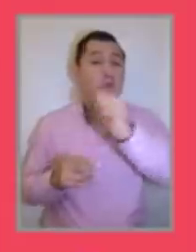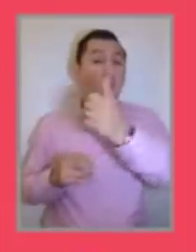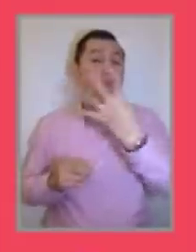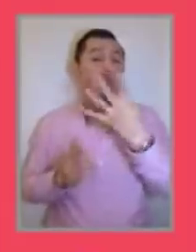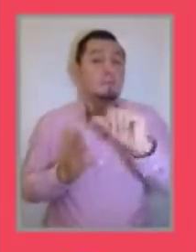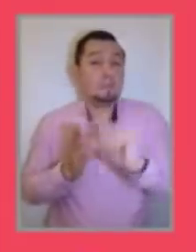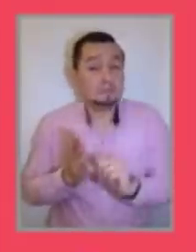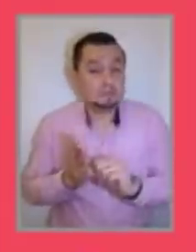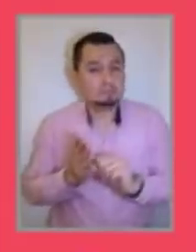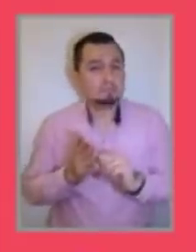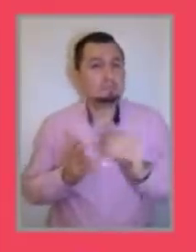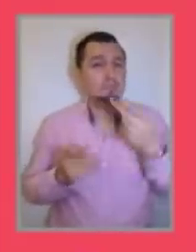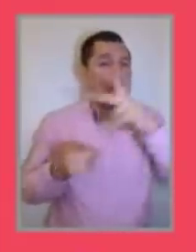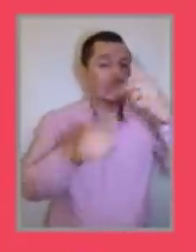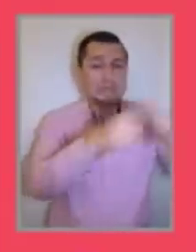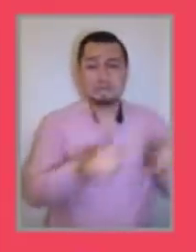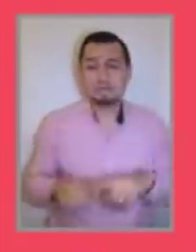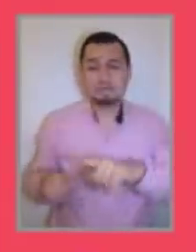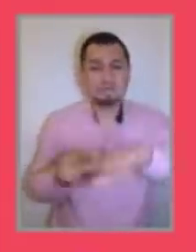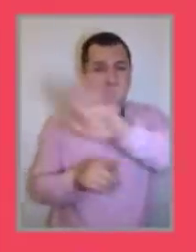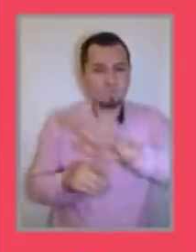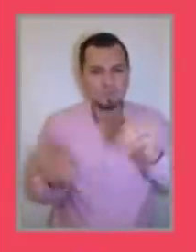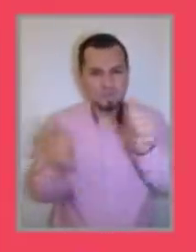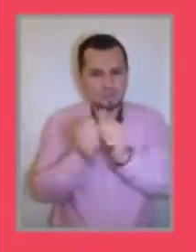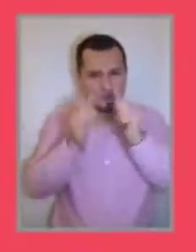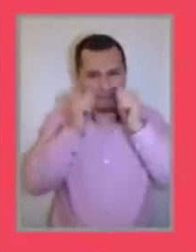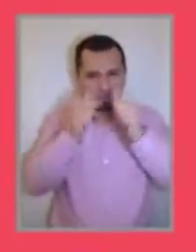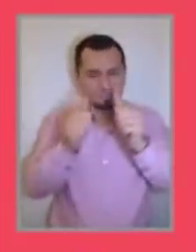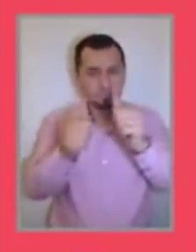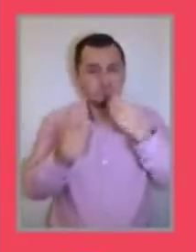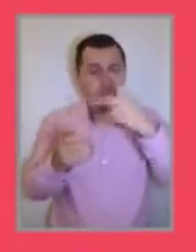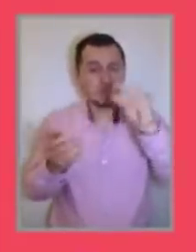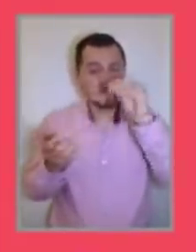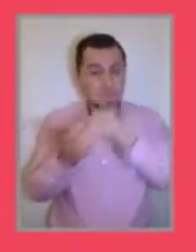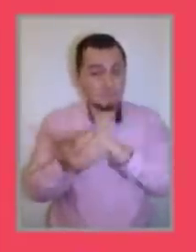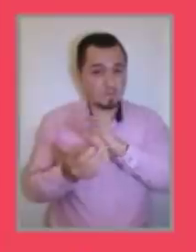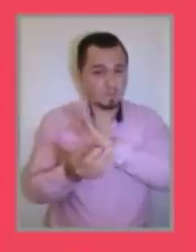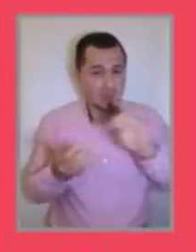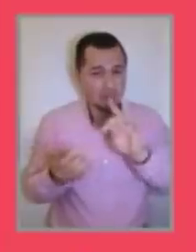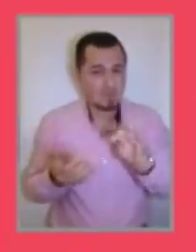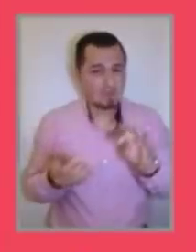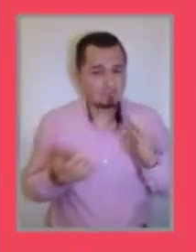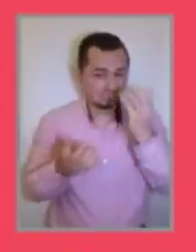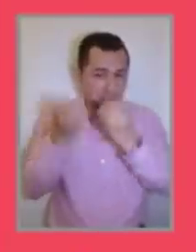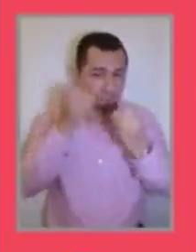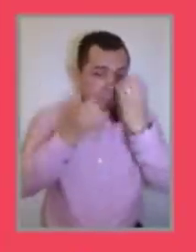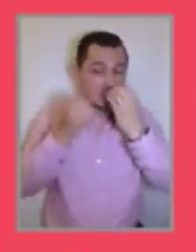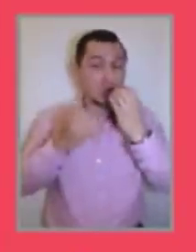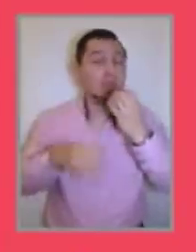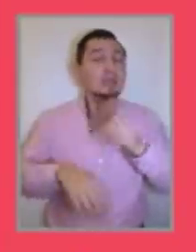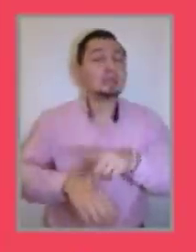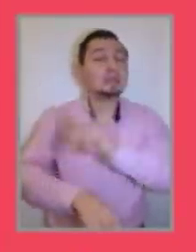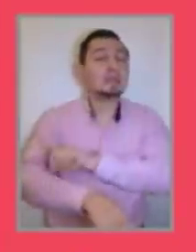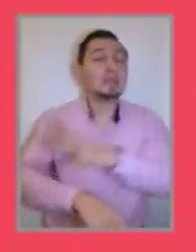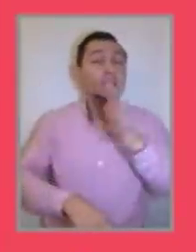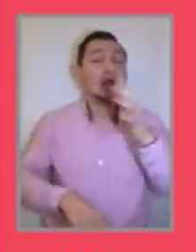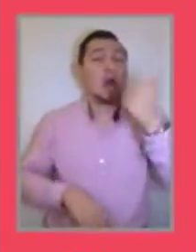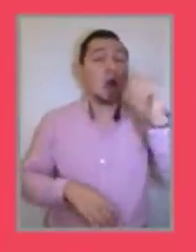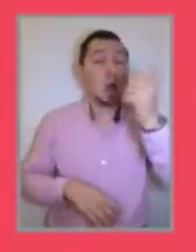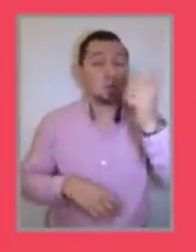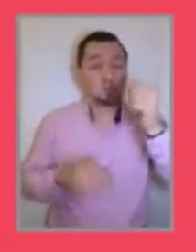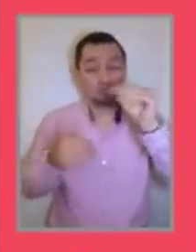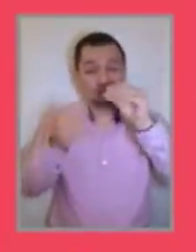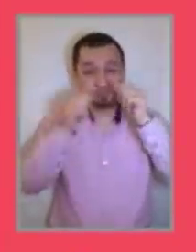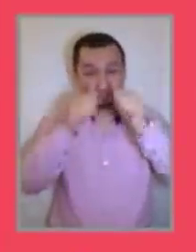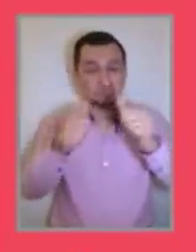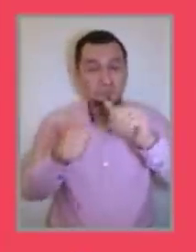logramos también por consenso establecer los siguientes criterios. Desde agosto establecimos lo que